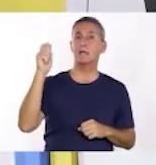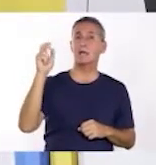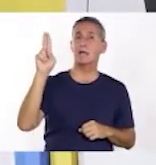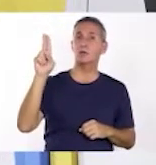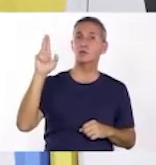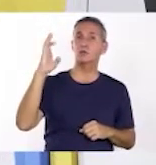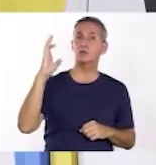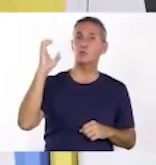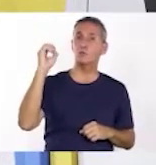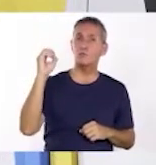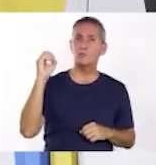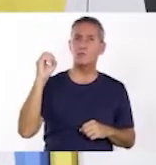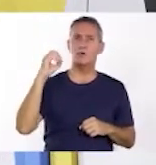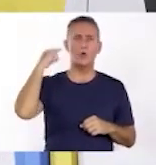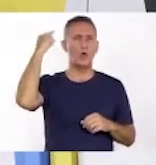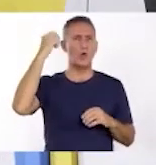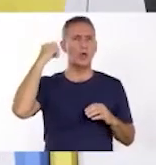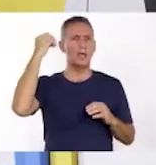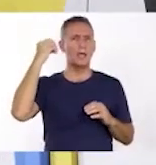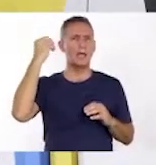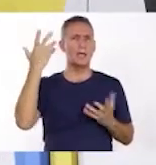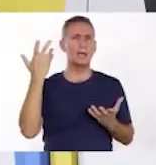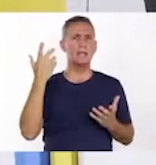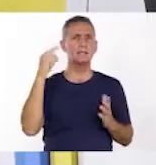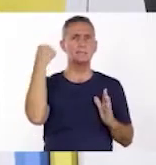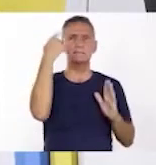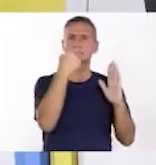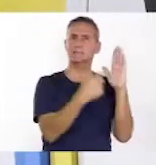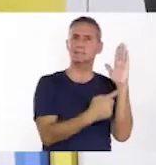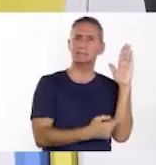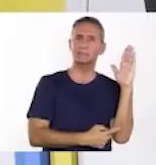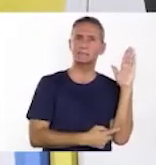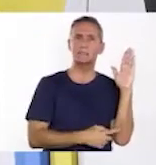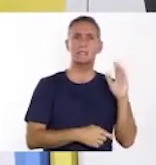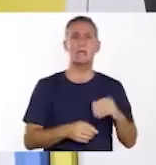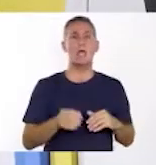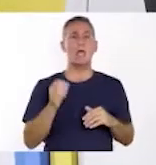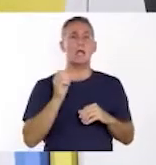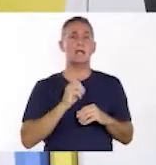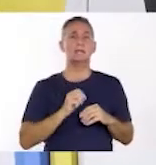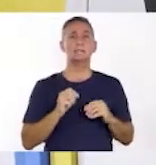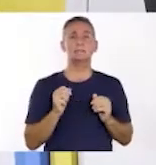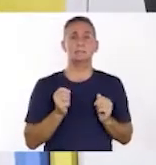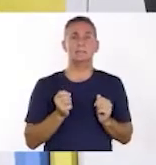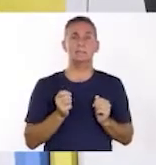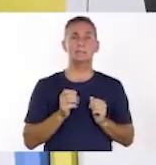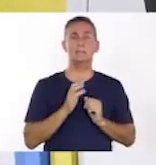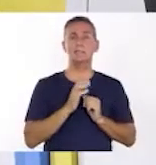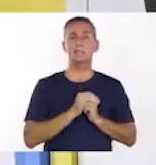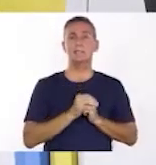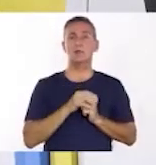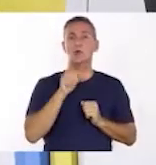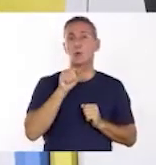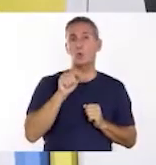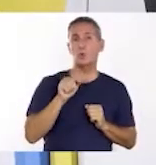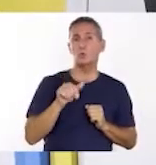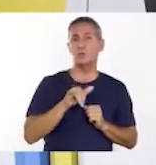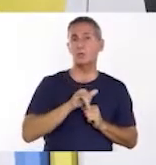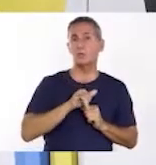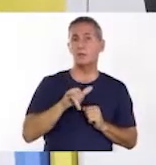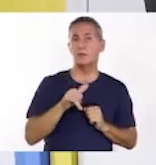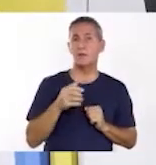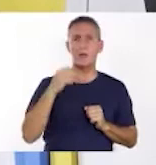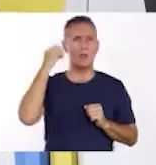a analizar las características del clasicismo francés, algo que ya ustedes también